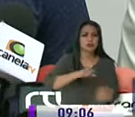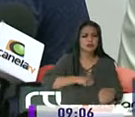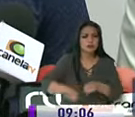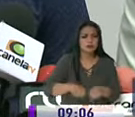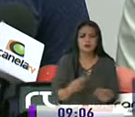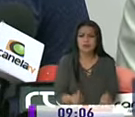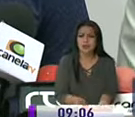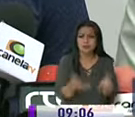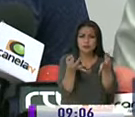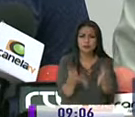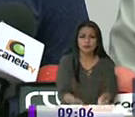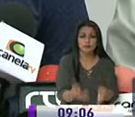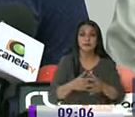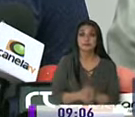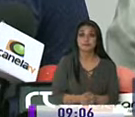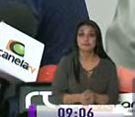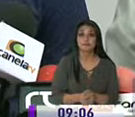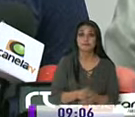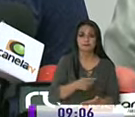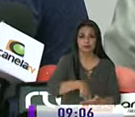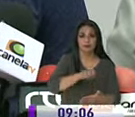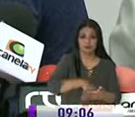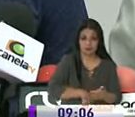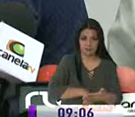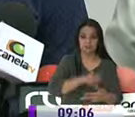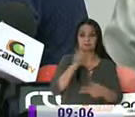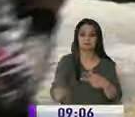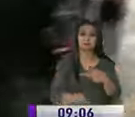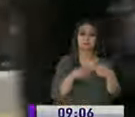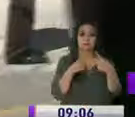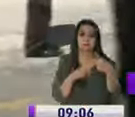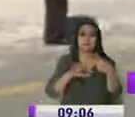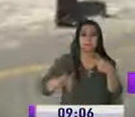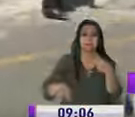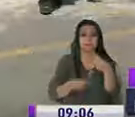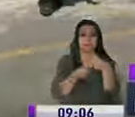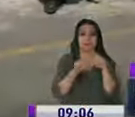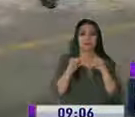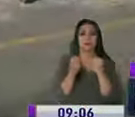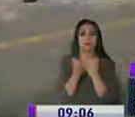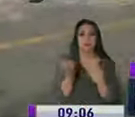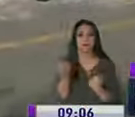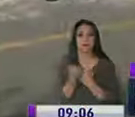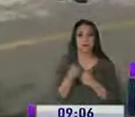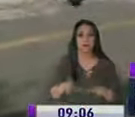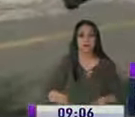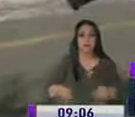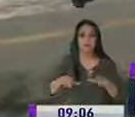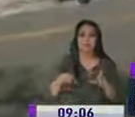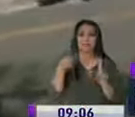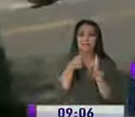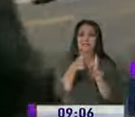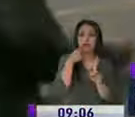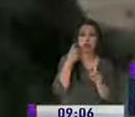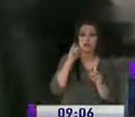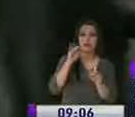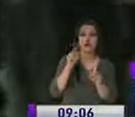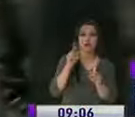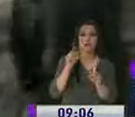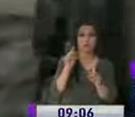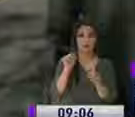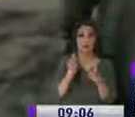sea cumplida. Y a la firma de Elizabeth Cabeza se habría sumado otra más, la del morenista Jorge Yunda y su coidearia Marcia Arregui.